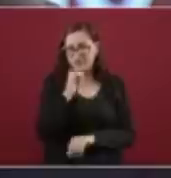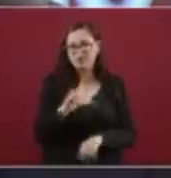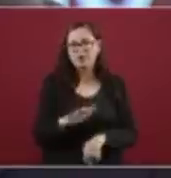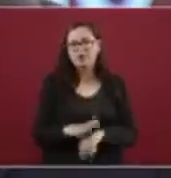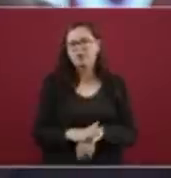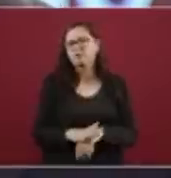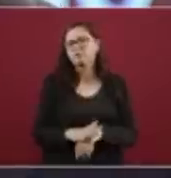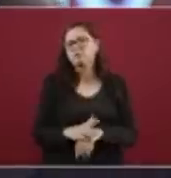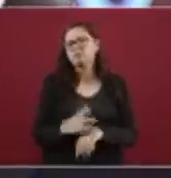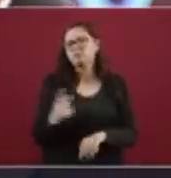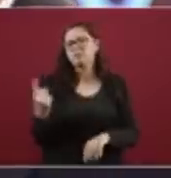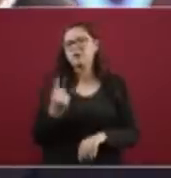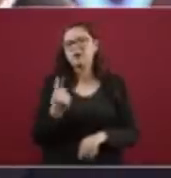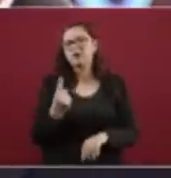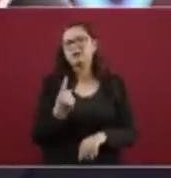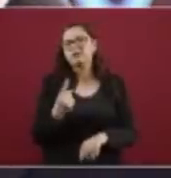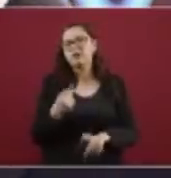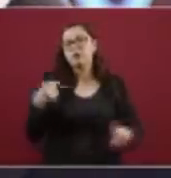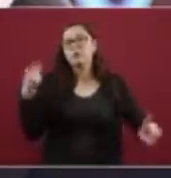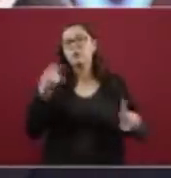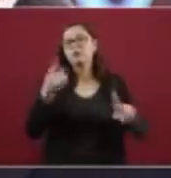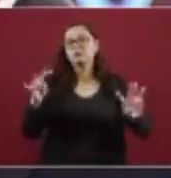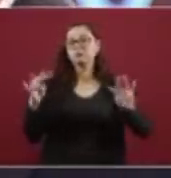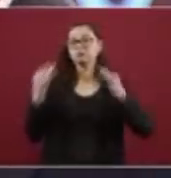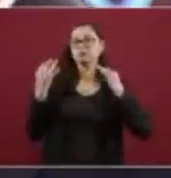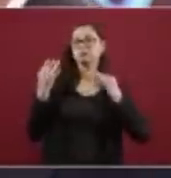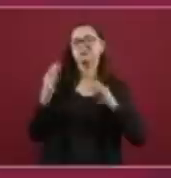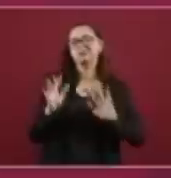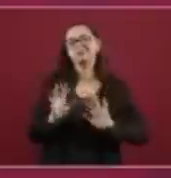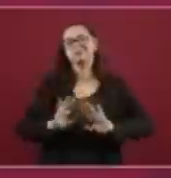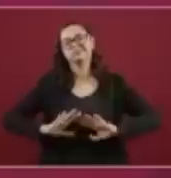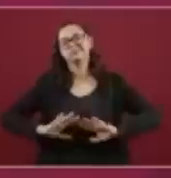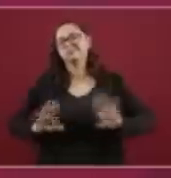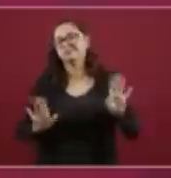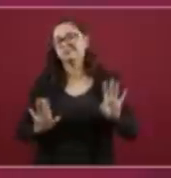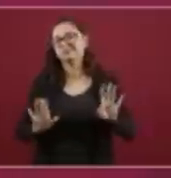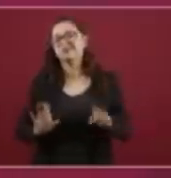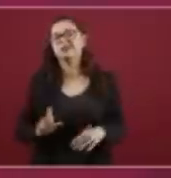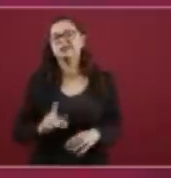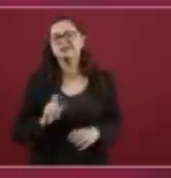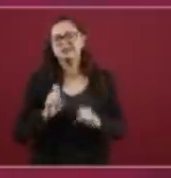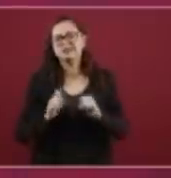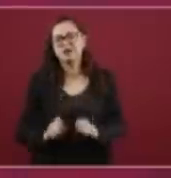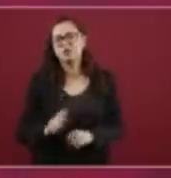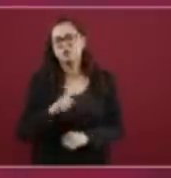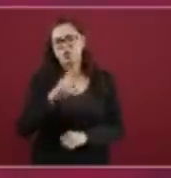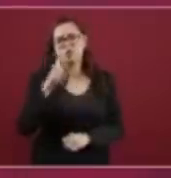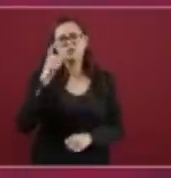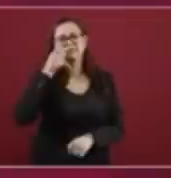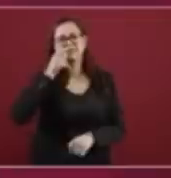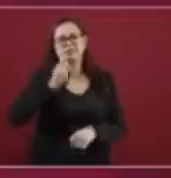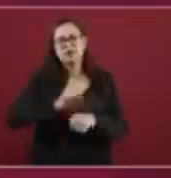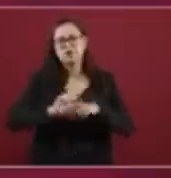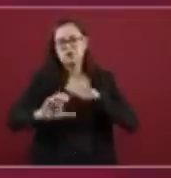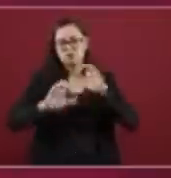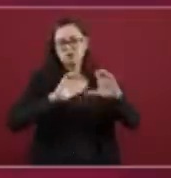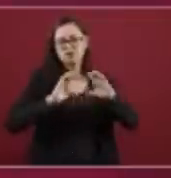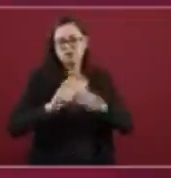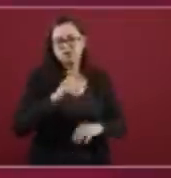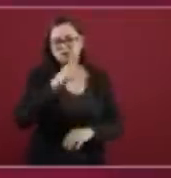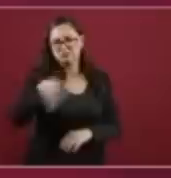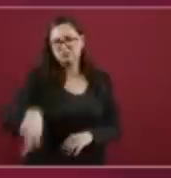no es ese el propósito. Seguramente va a estar el secretario de Comunicaciones. Yo voy a